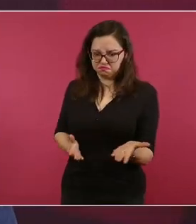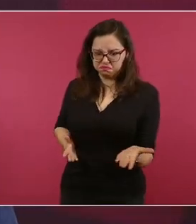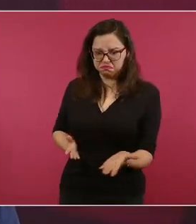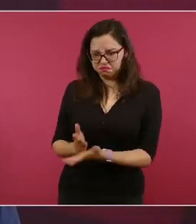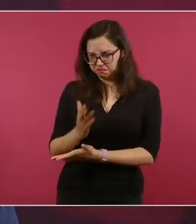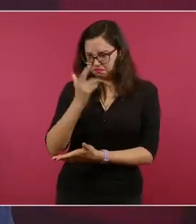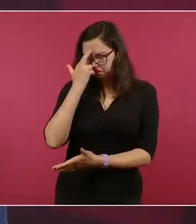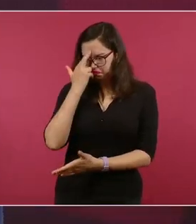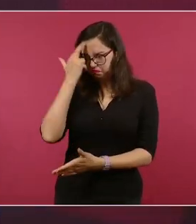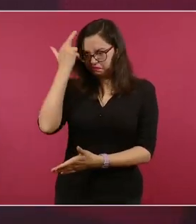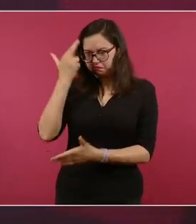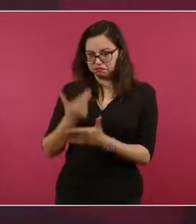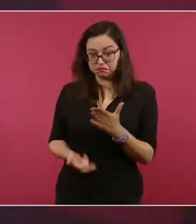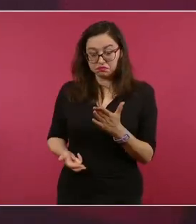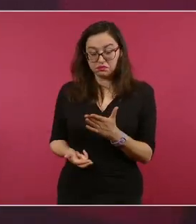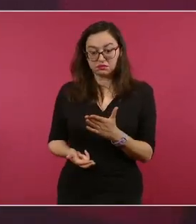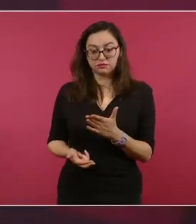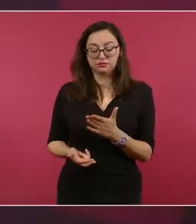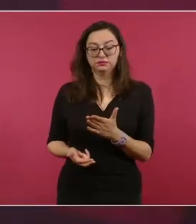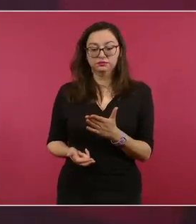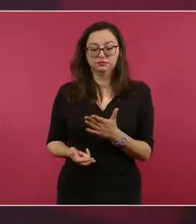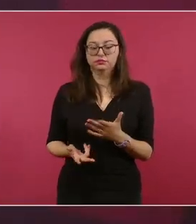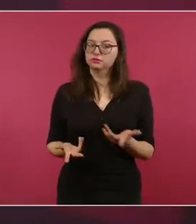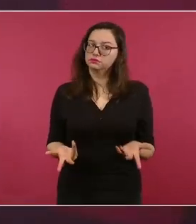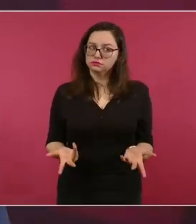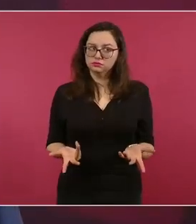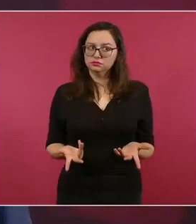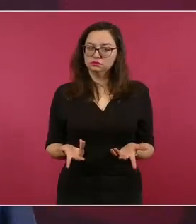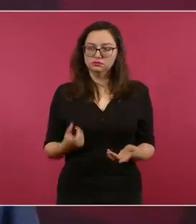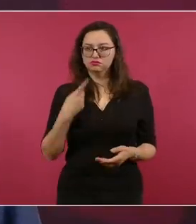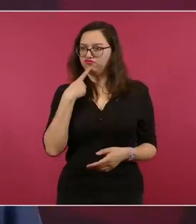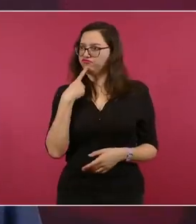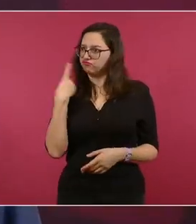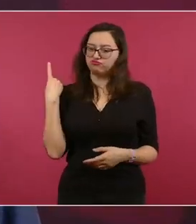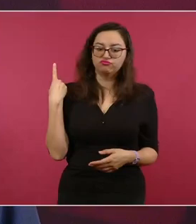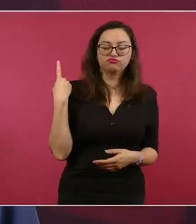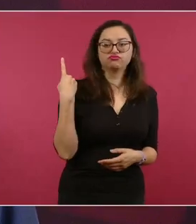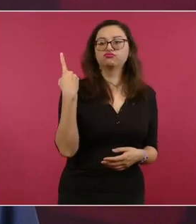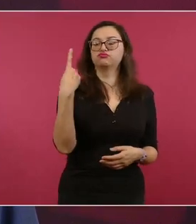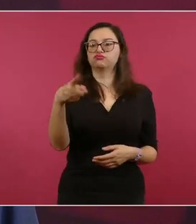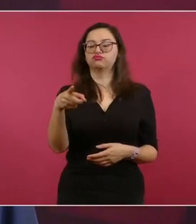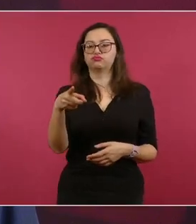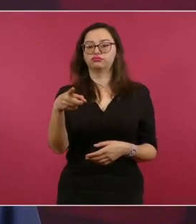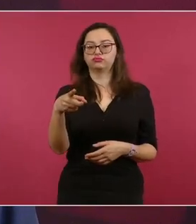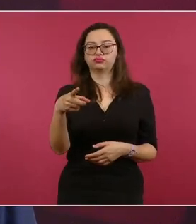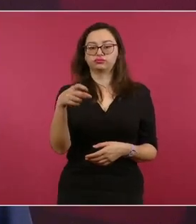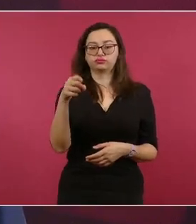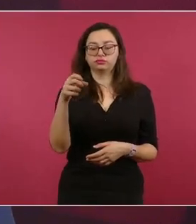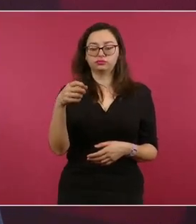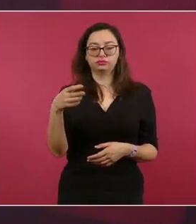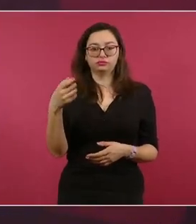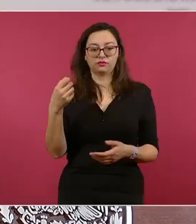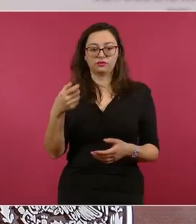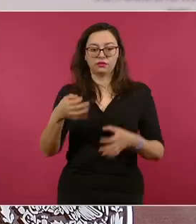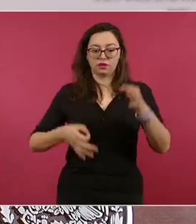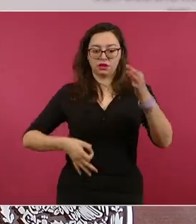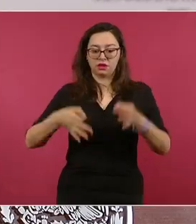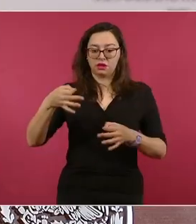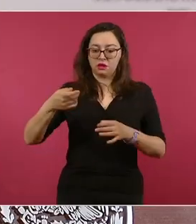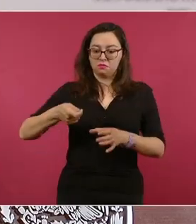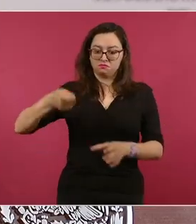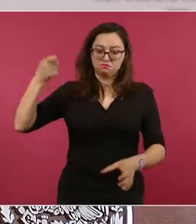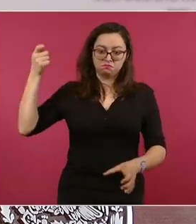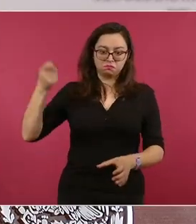quienes resulten afectados, que puedan acudir a la Corte y que la Corte,